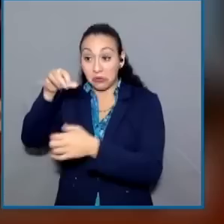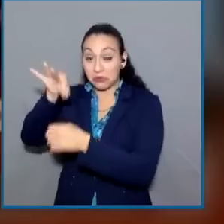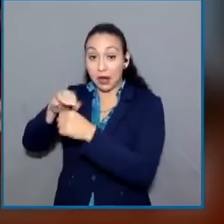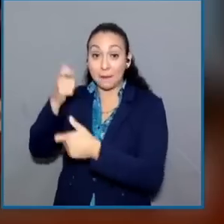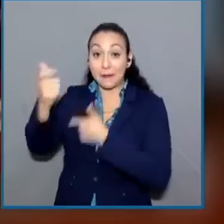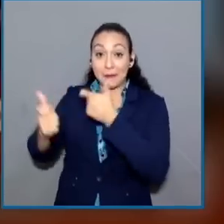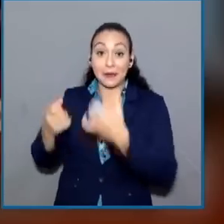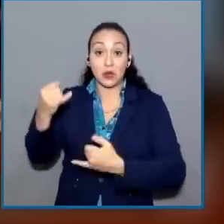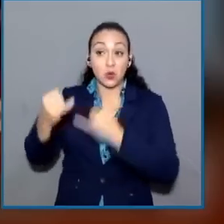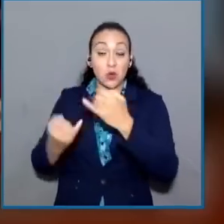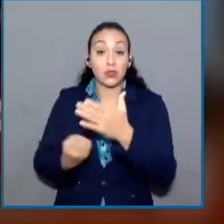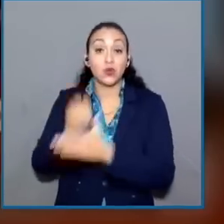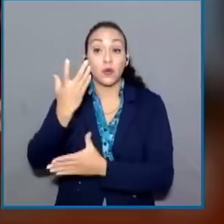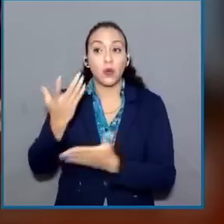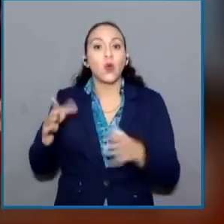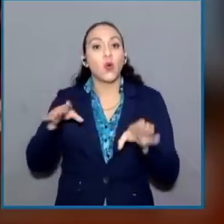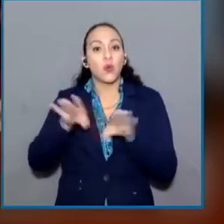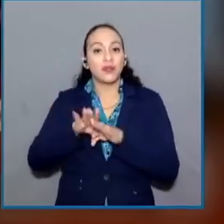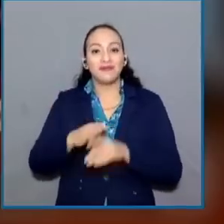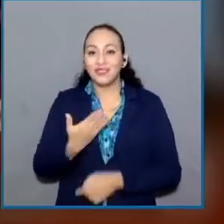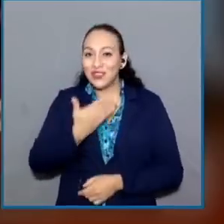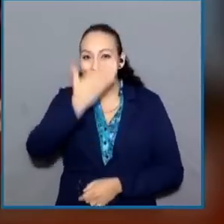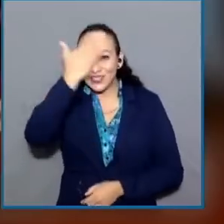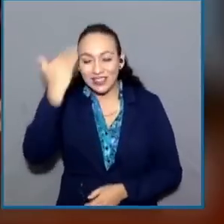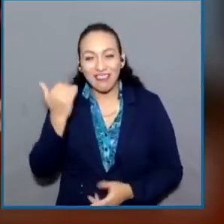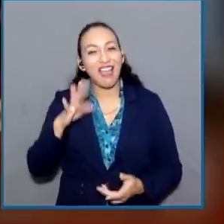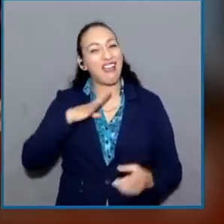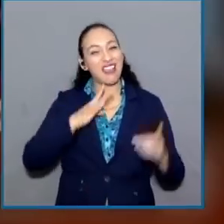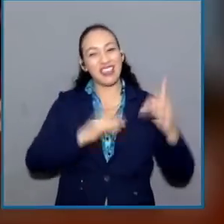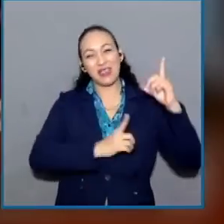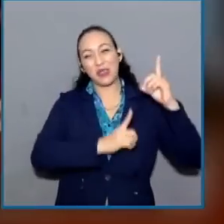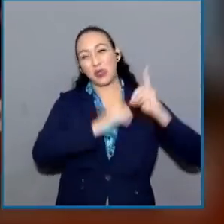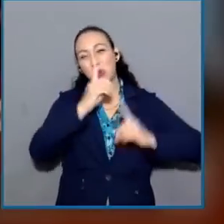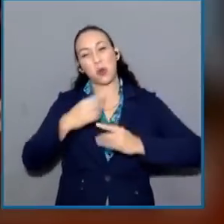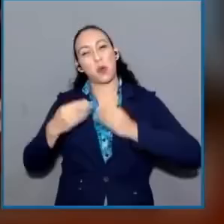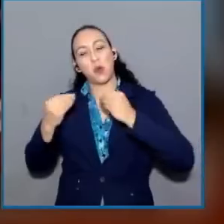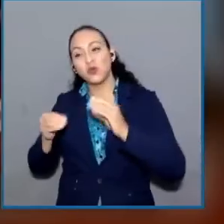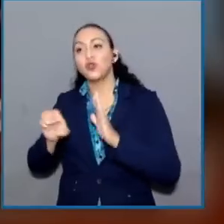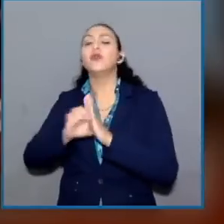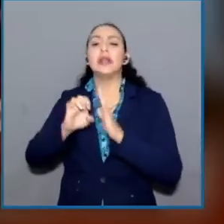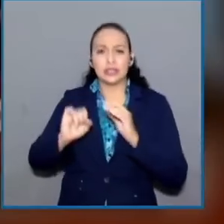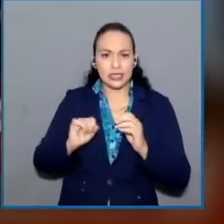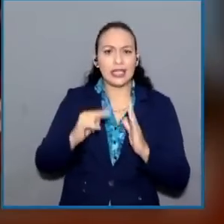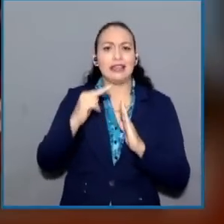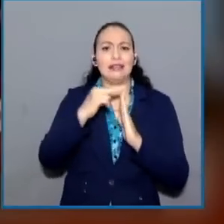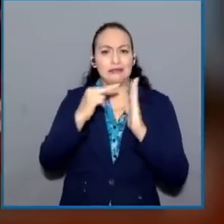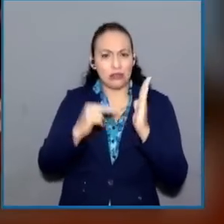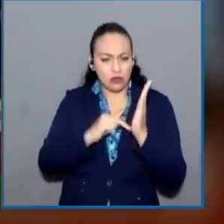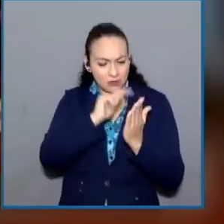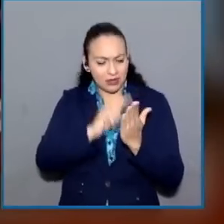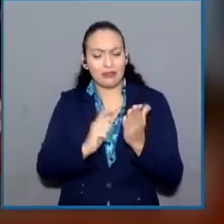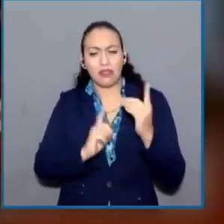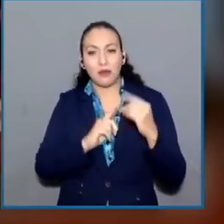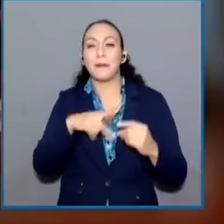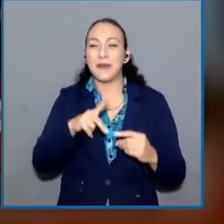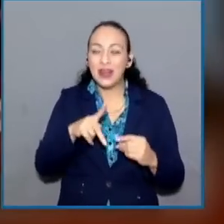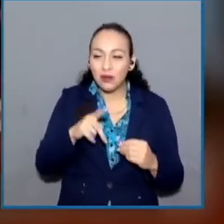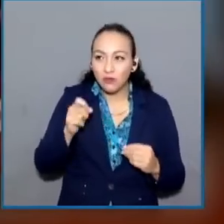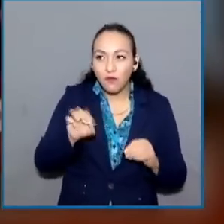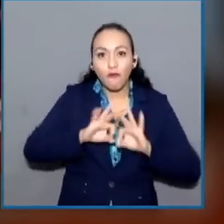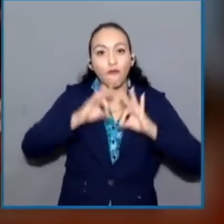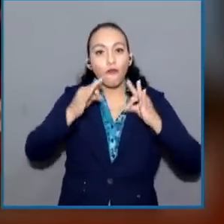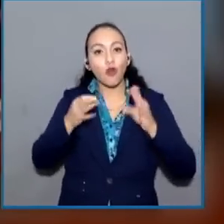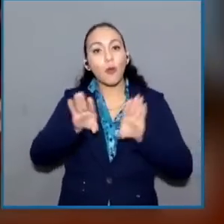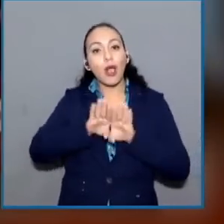lagunas, no solo normativas, sino también procedimentales, que tendrán que irse llenando, y se